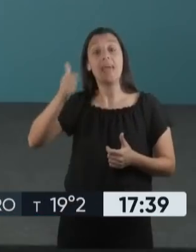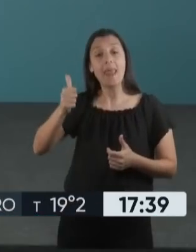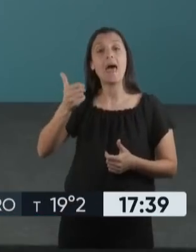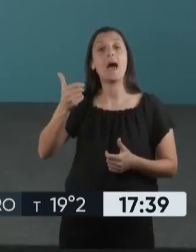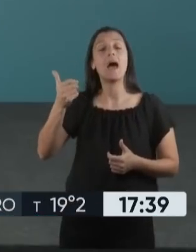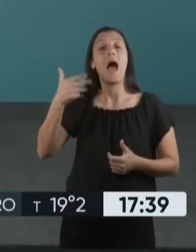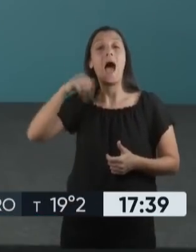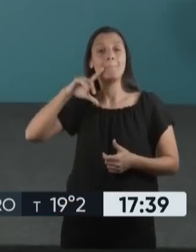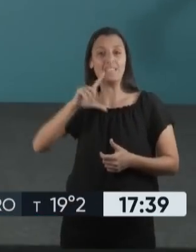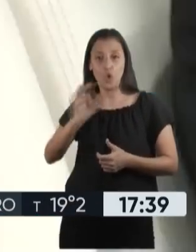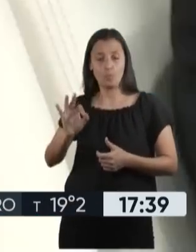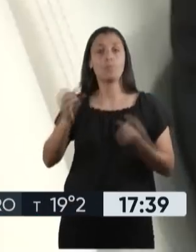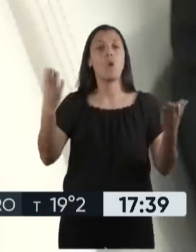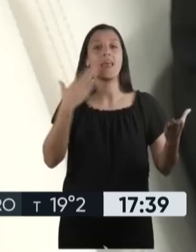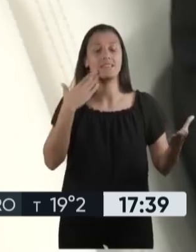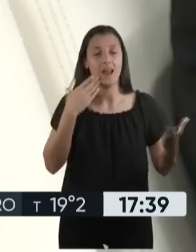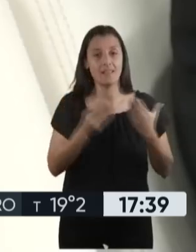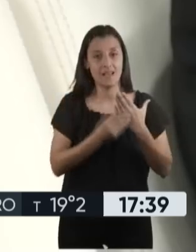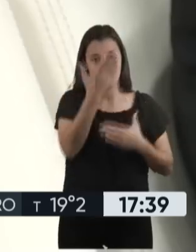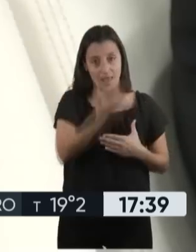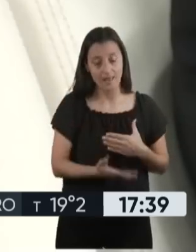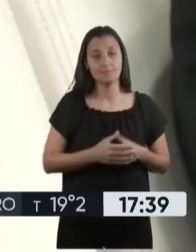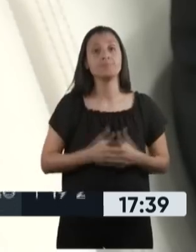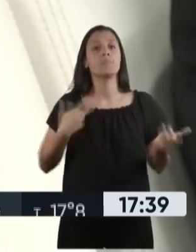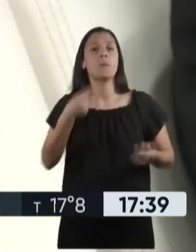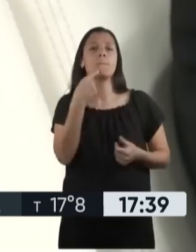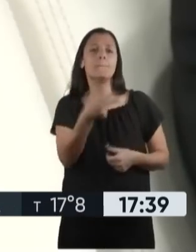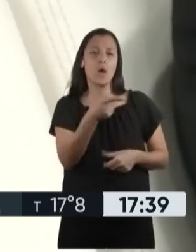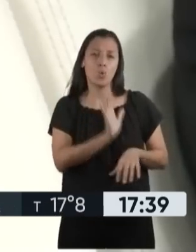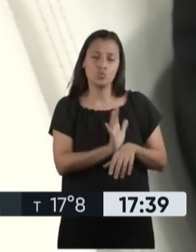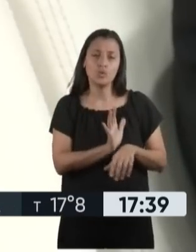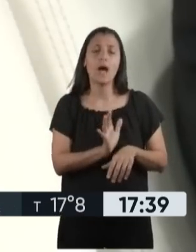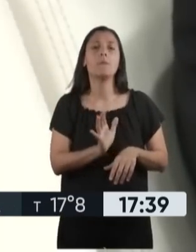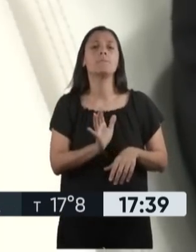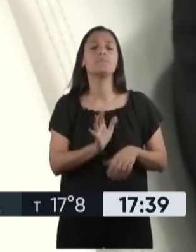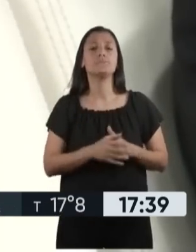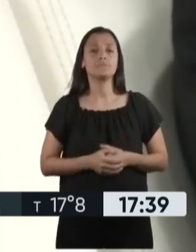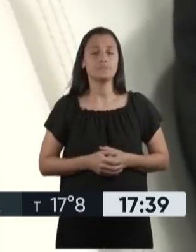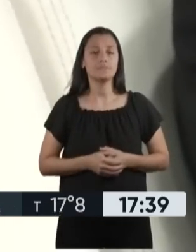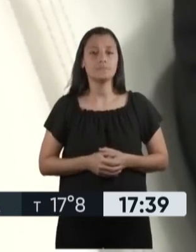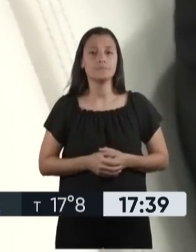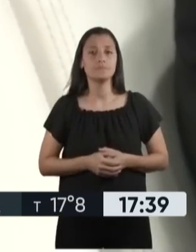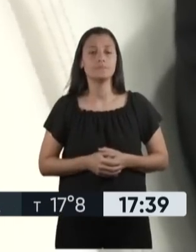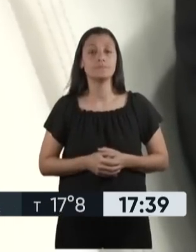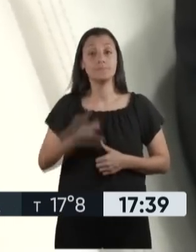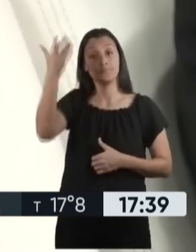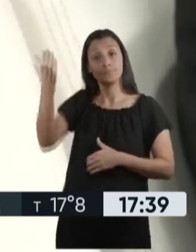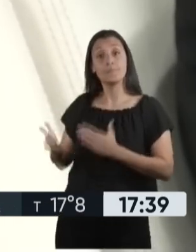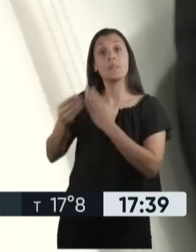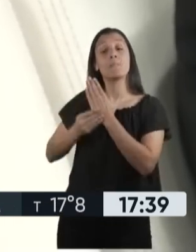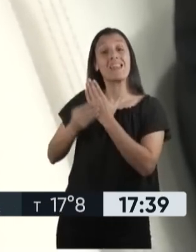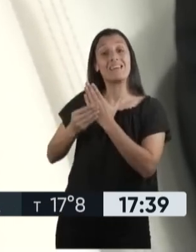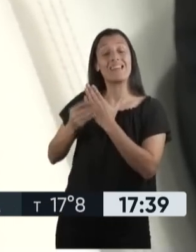Ámbito. Buenas tardes, ministra. La pregunta mía es, ¿cuándo la ministra de Economía,